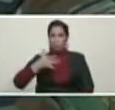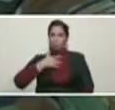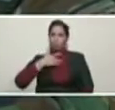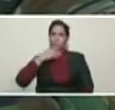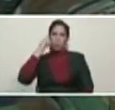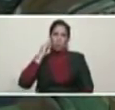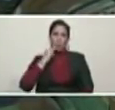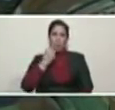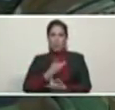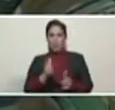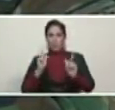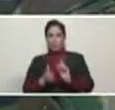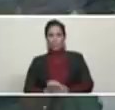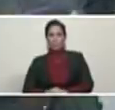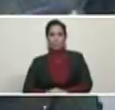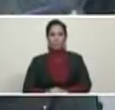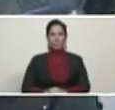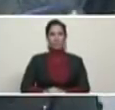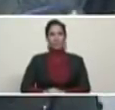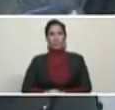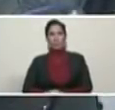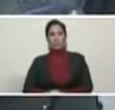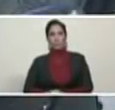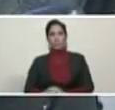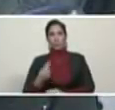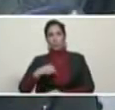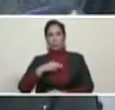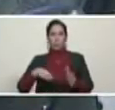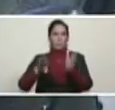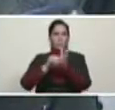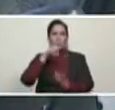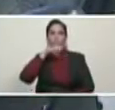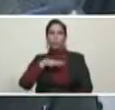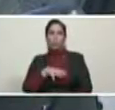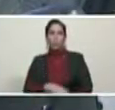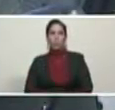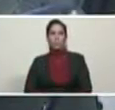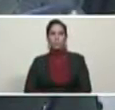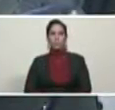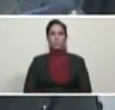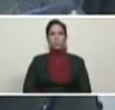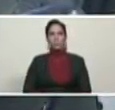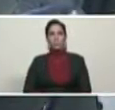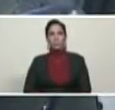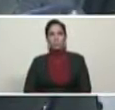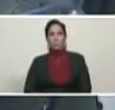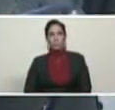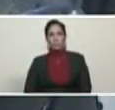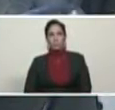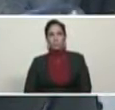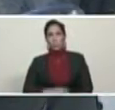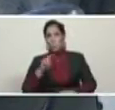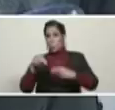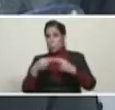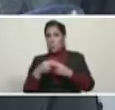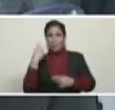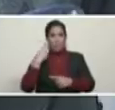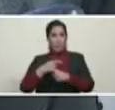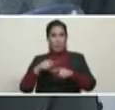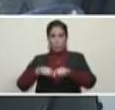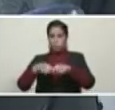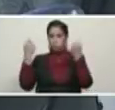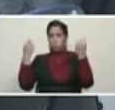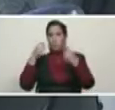las soldadas del libertador Simón Bolívar. Hemos retomado la historia y no debemos soltarla nunca. Me